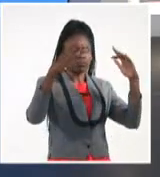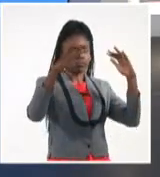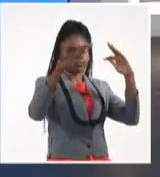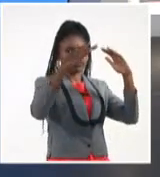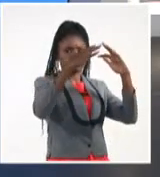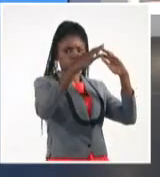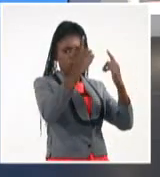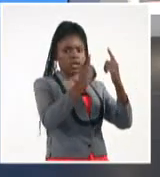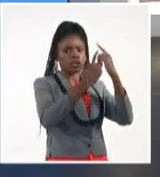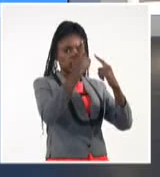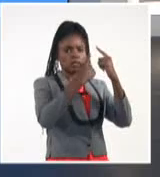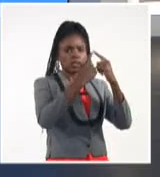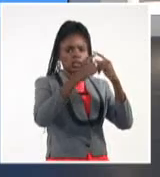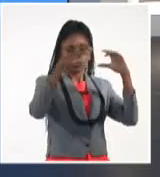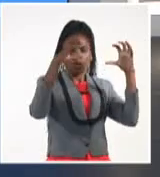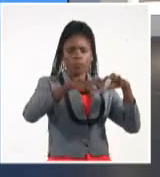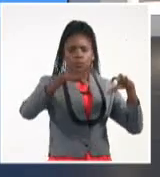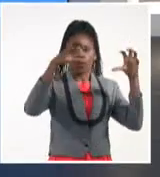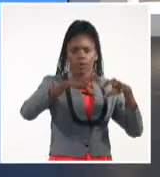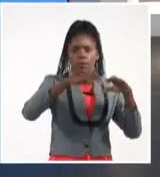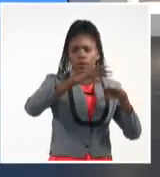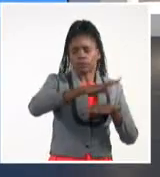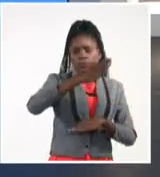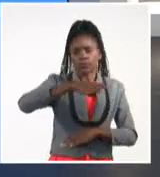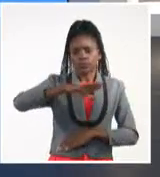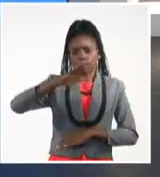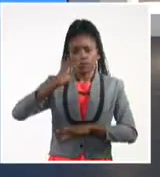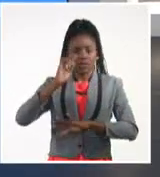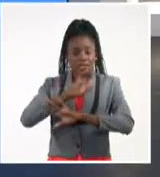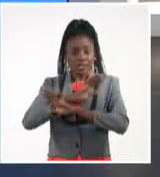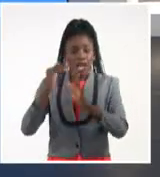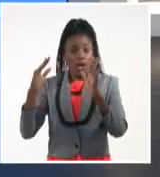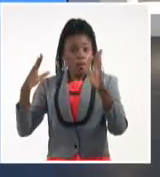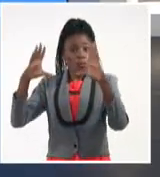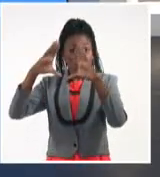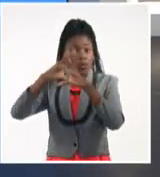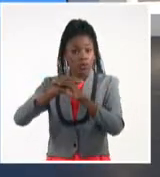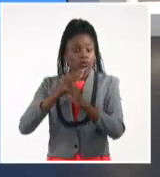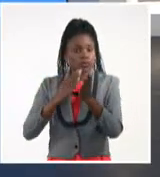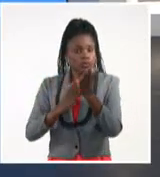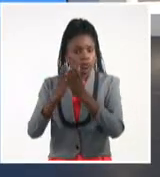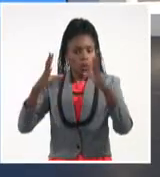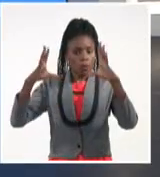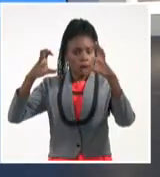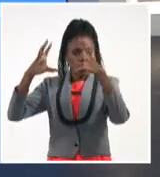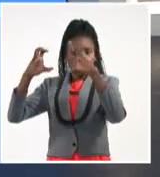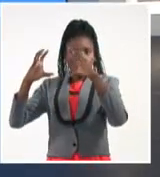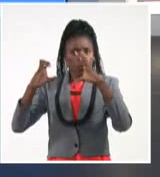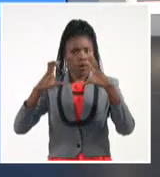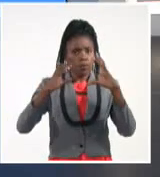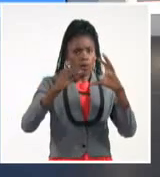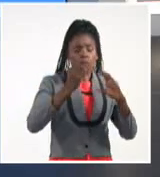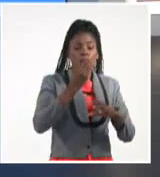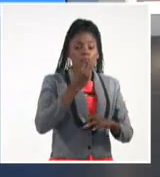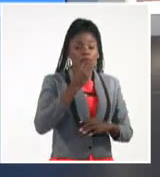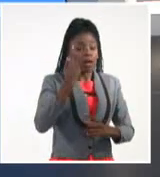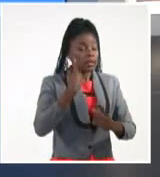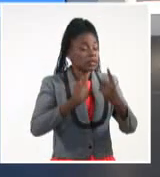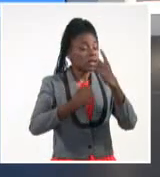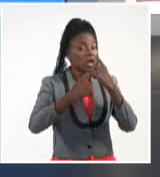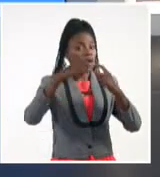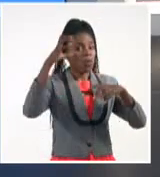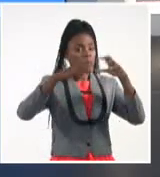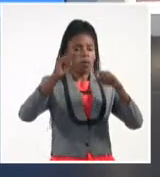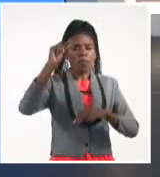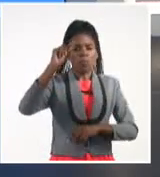algún chubasco ocasional hacia la costa norte. Ya en horas de la noche persistirán los nublados parciales, sin embargo, la probabilidad de lluvia será baja